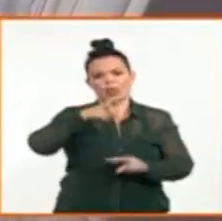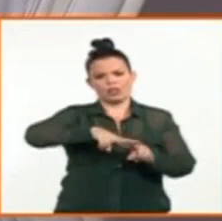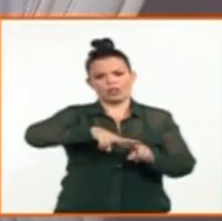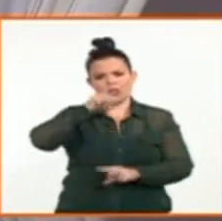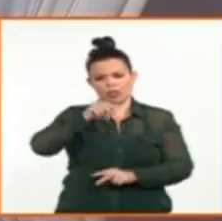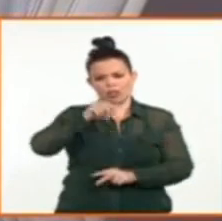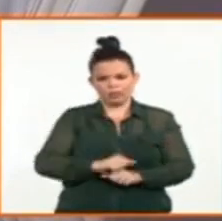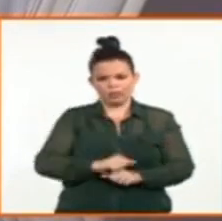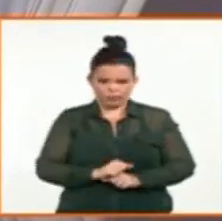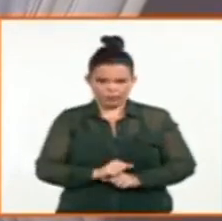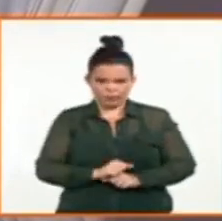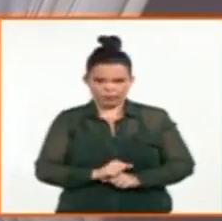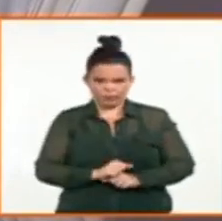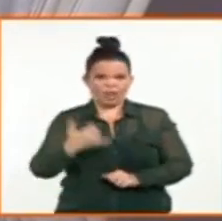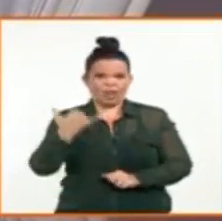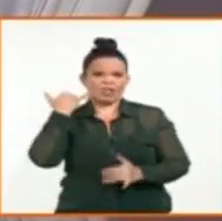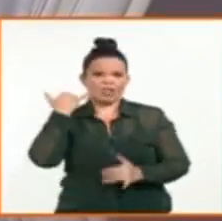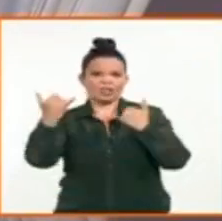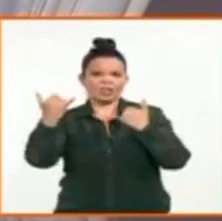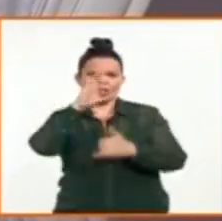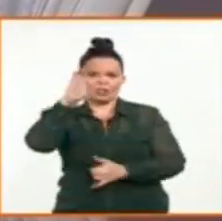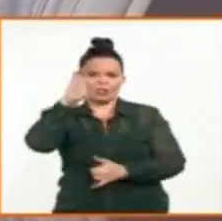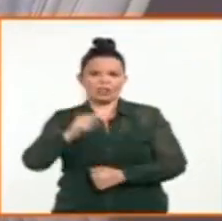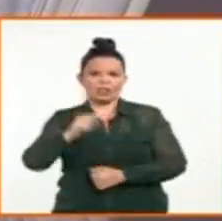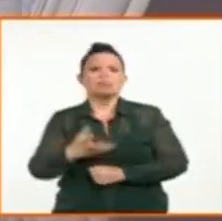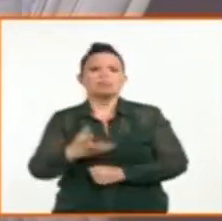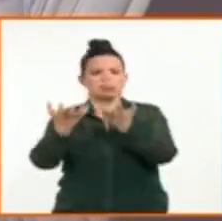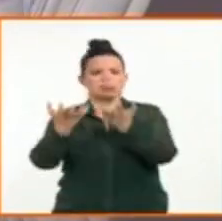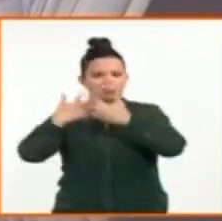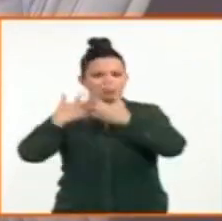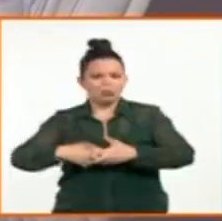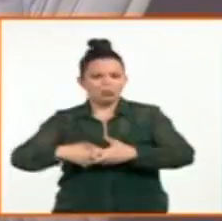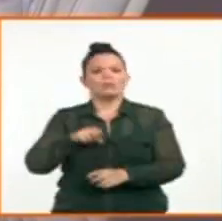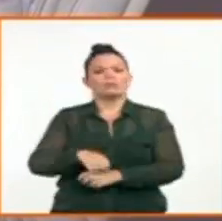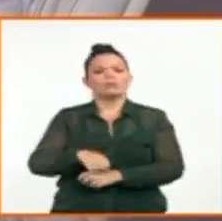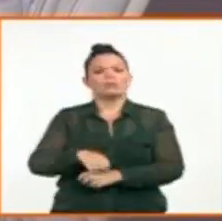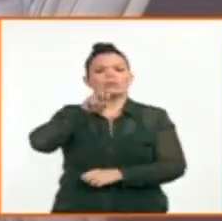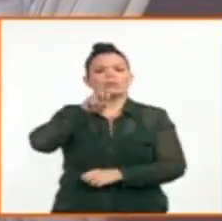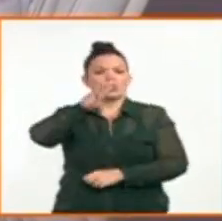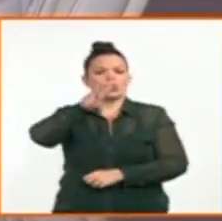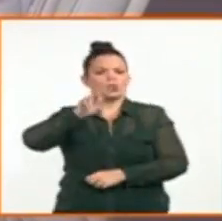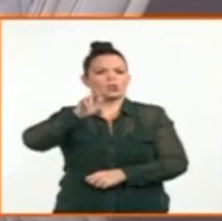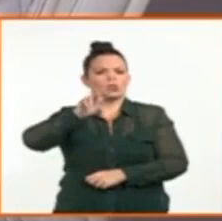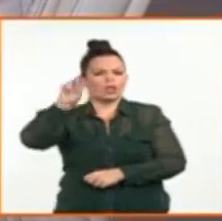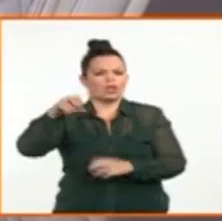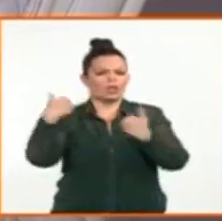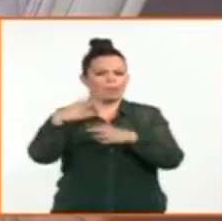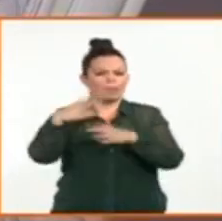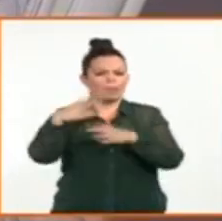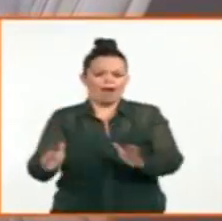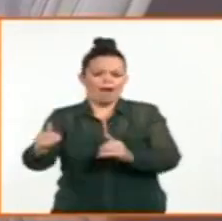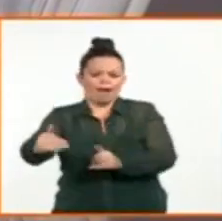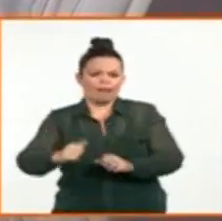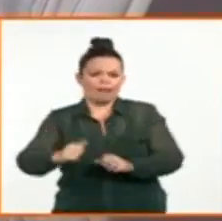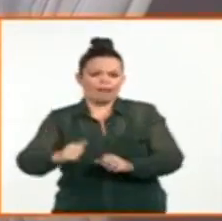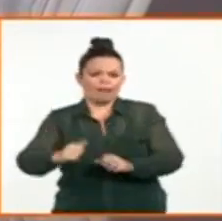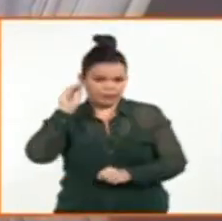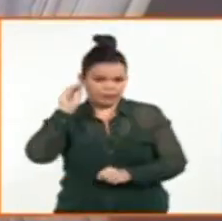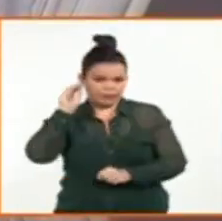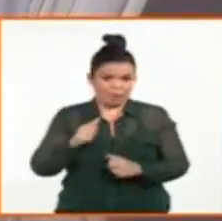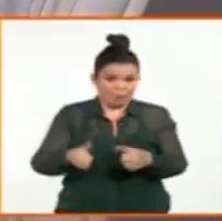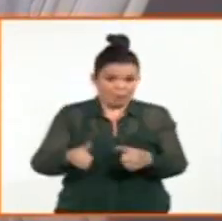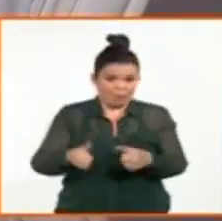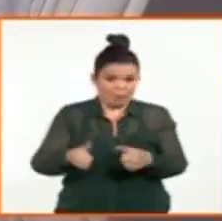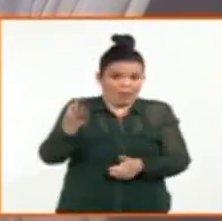más de 295.000 cajitas, un nivel de televisores. Sabemos que no son suficientes, pero este programa estuvo detenido hace unos años,